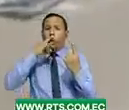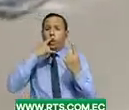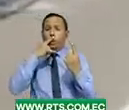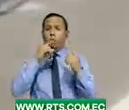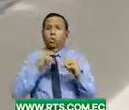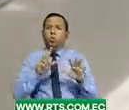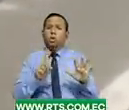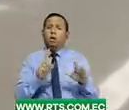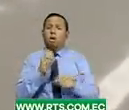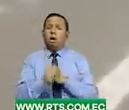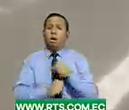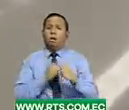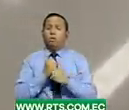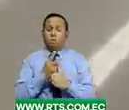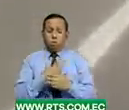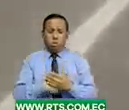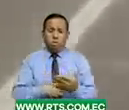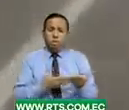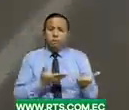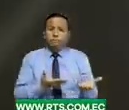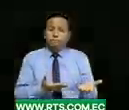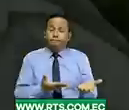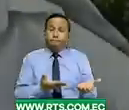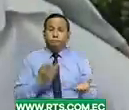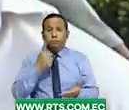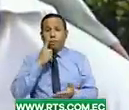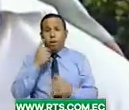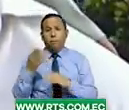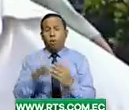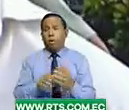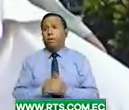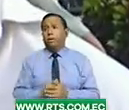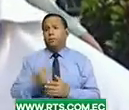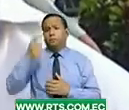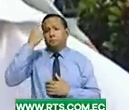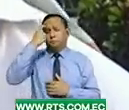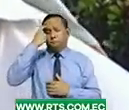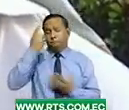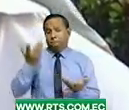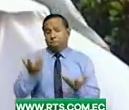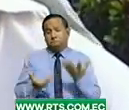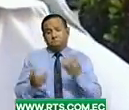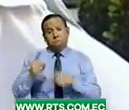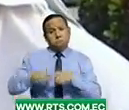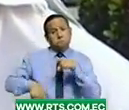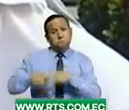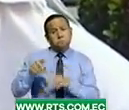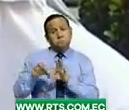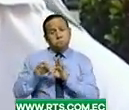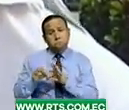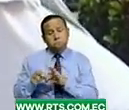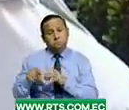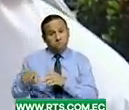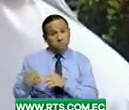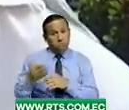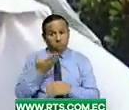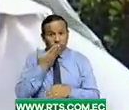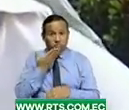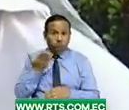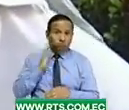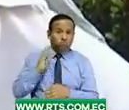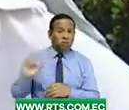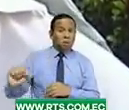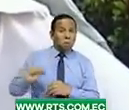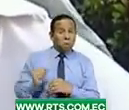solo 6 años de edad. Creemos que tenemos amigos y son, pagamos justos